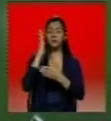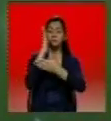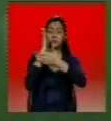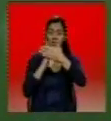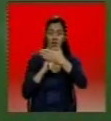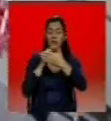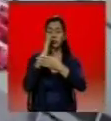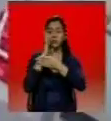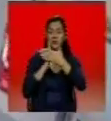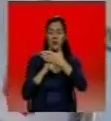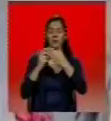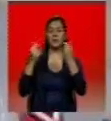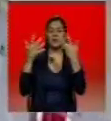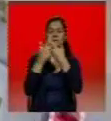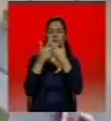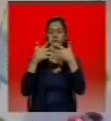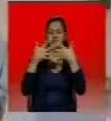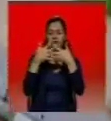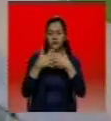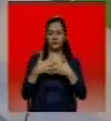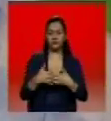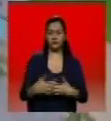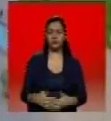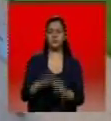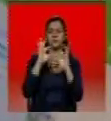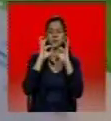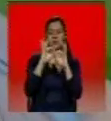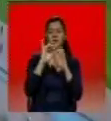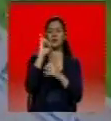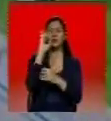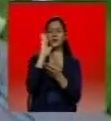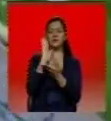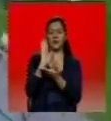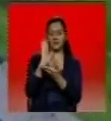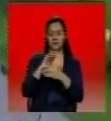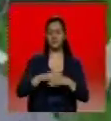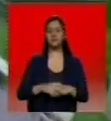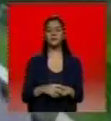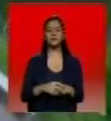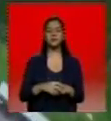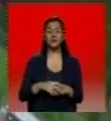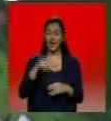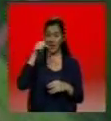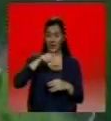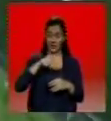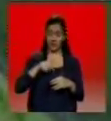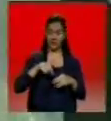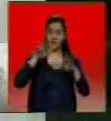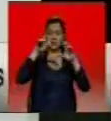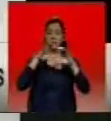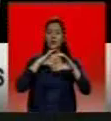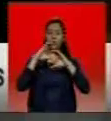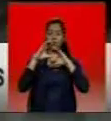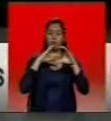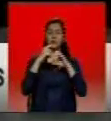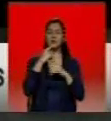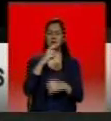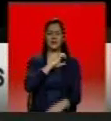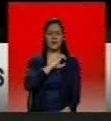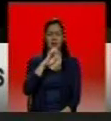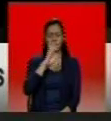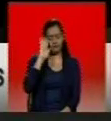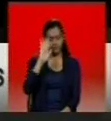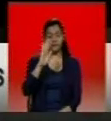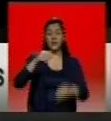por medio de cruces de cuentas por pagos de las Fuerzas Armadas al ISFA. En este punto, la SECOM hace un cuestionamiento ético.